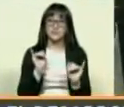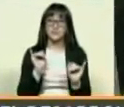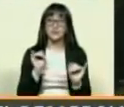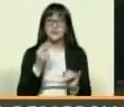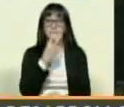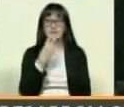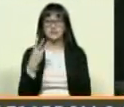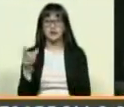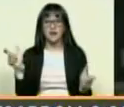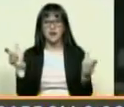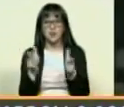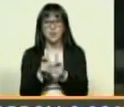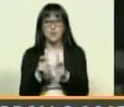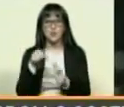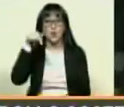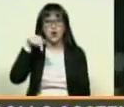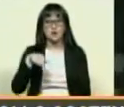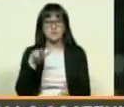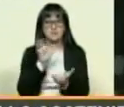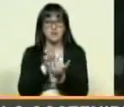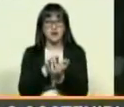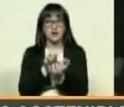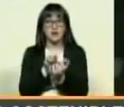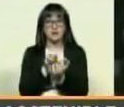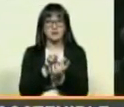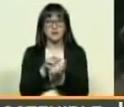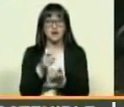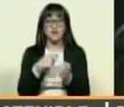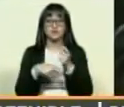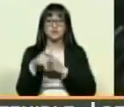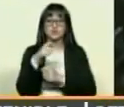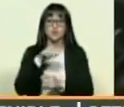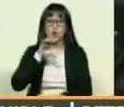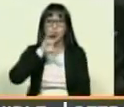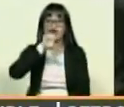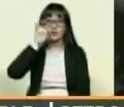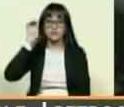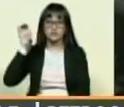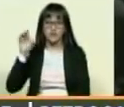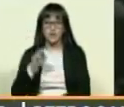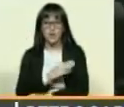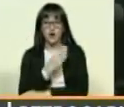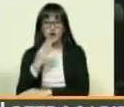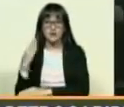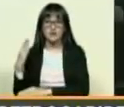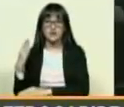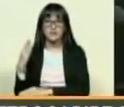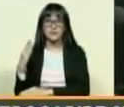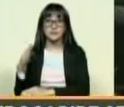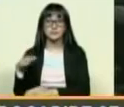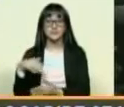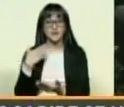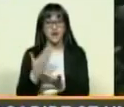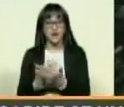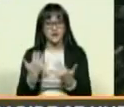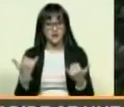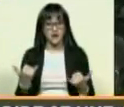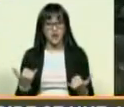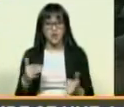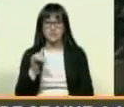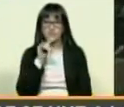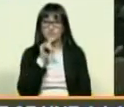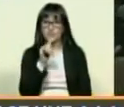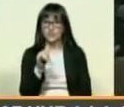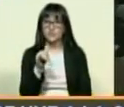reunión ministerial acá en la isla del Caribe de la Asociación de Estados del Caribe. Esta es la información que tenemos hasta el momento. De esta